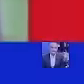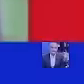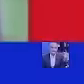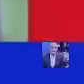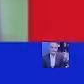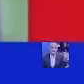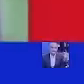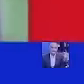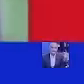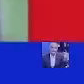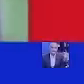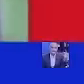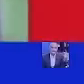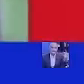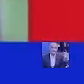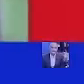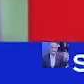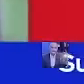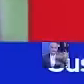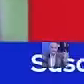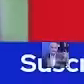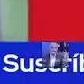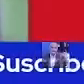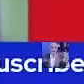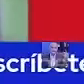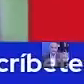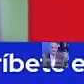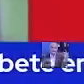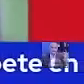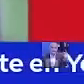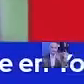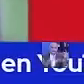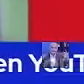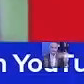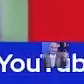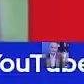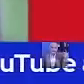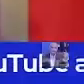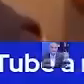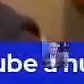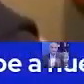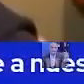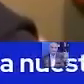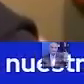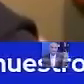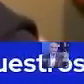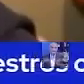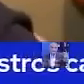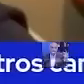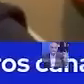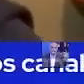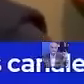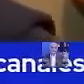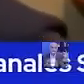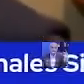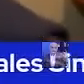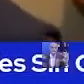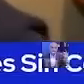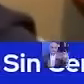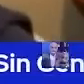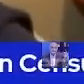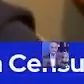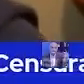al pueblo lo robado y todavía quieren seguir mamando, chupando de la ubre con contratos con el gobierno. No, pues que